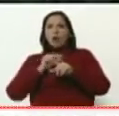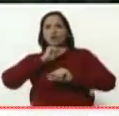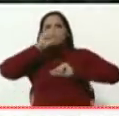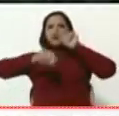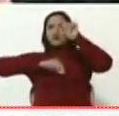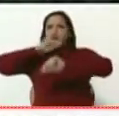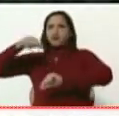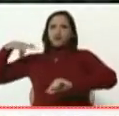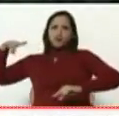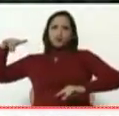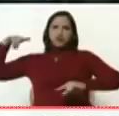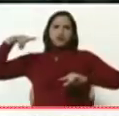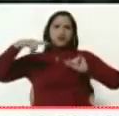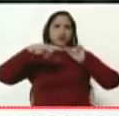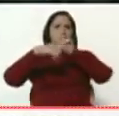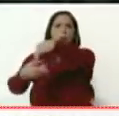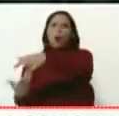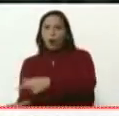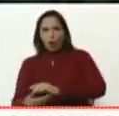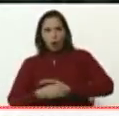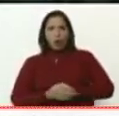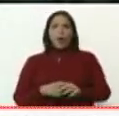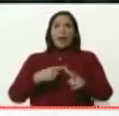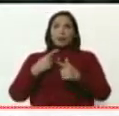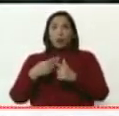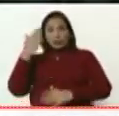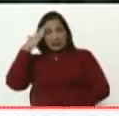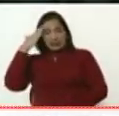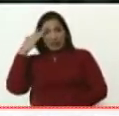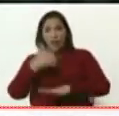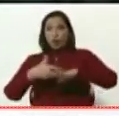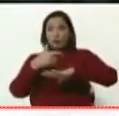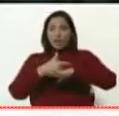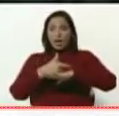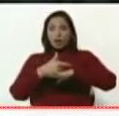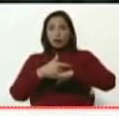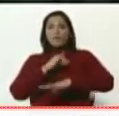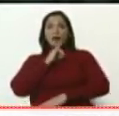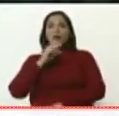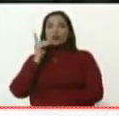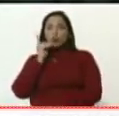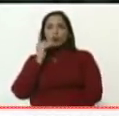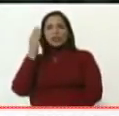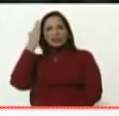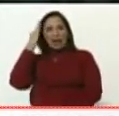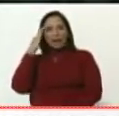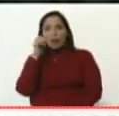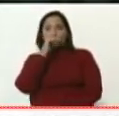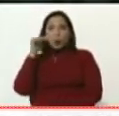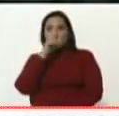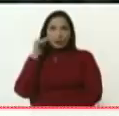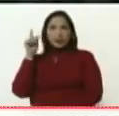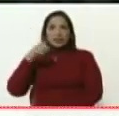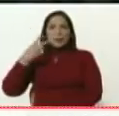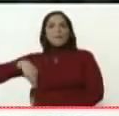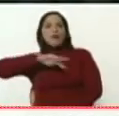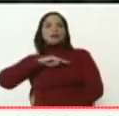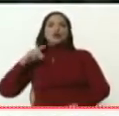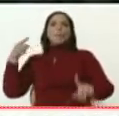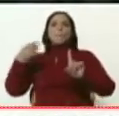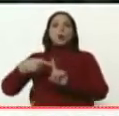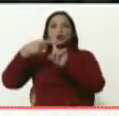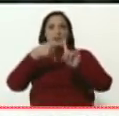aéreos. Y si de algo sabe el gobierno de Iván Duque es de dos cosas: de cocaína y de falsos positivos.